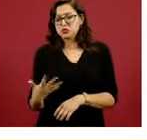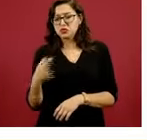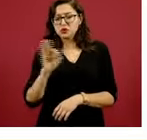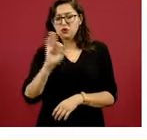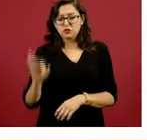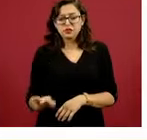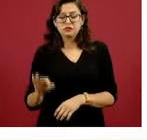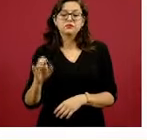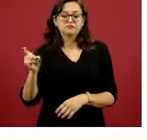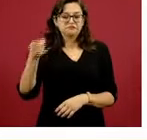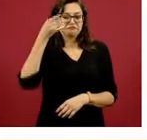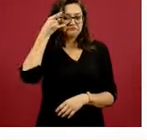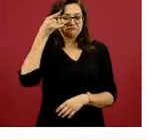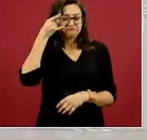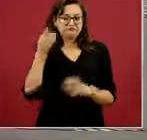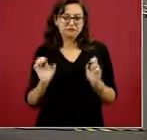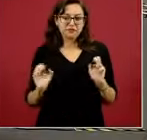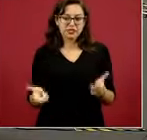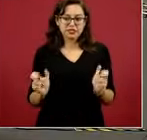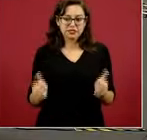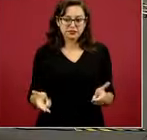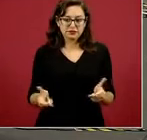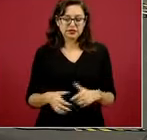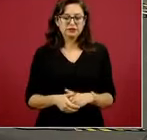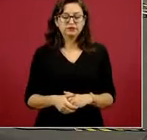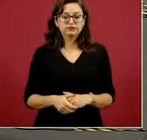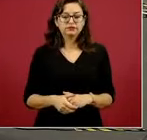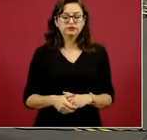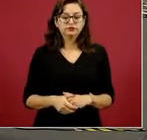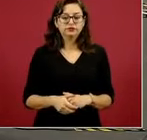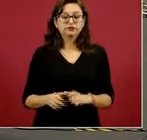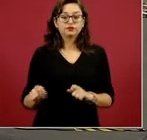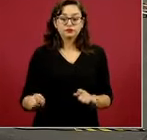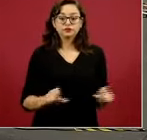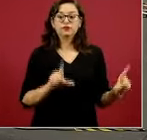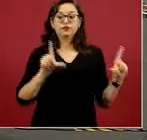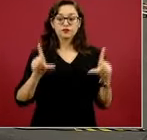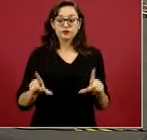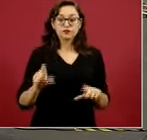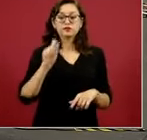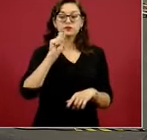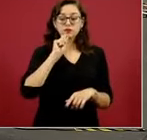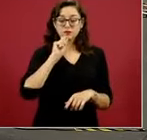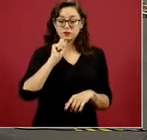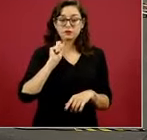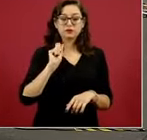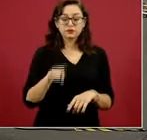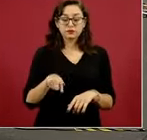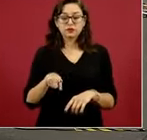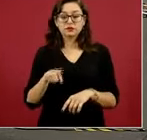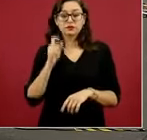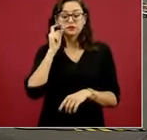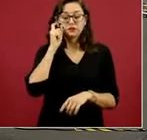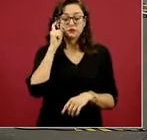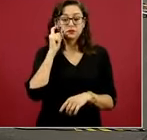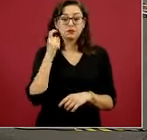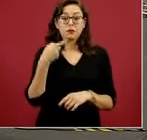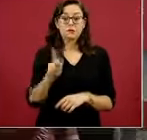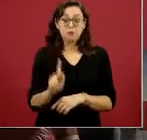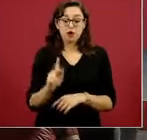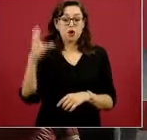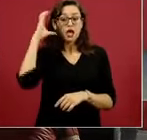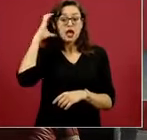y Chiapas. La siguiente. En la siguiente gráfica lo que se presenta es el mismo esquema, pero ahora para pacientes críticos,